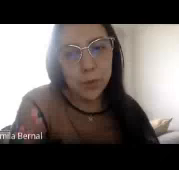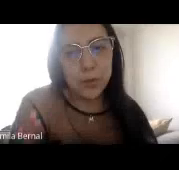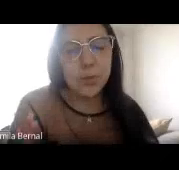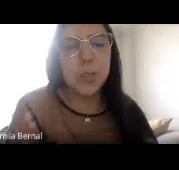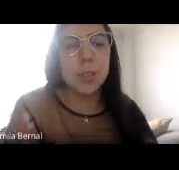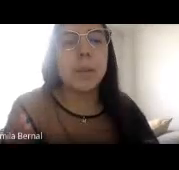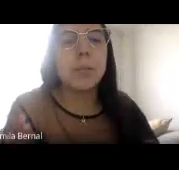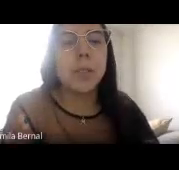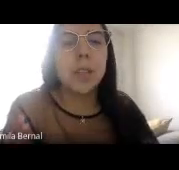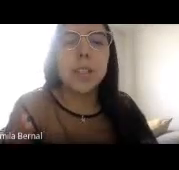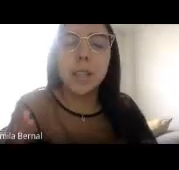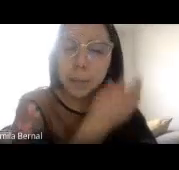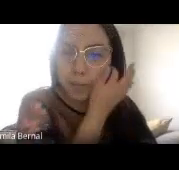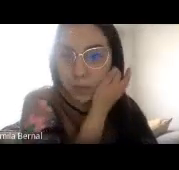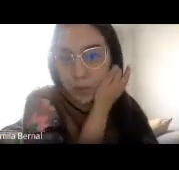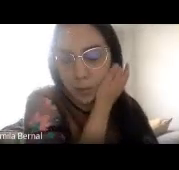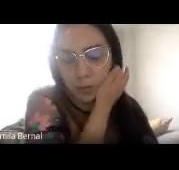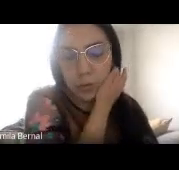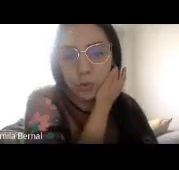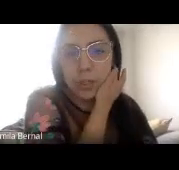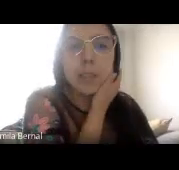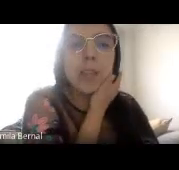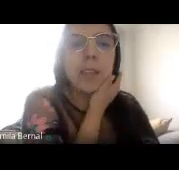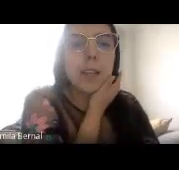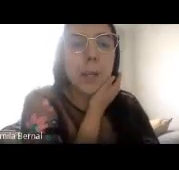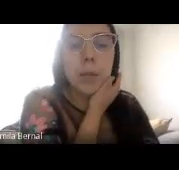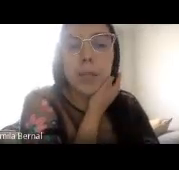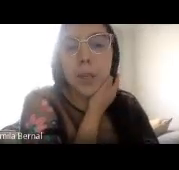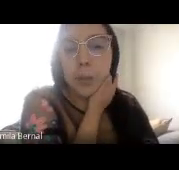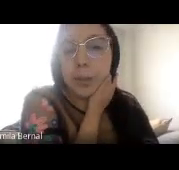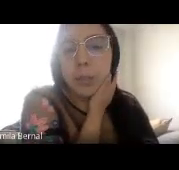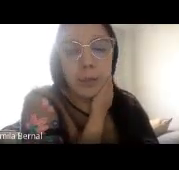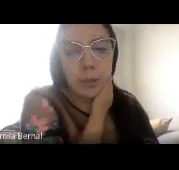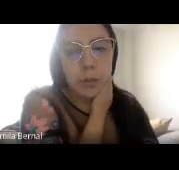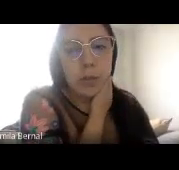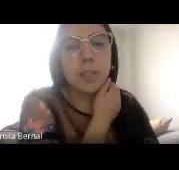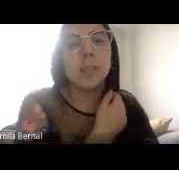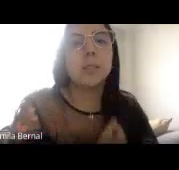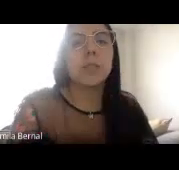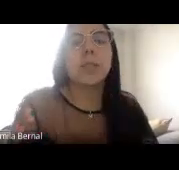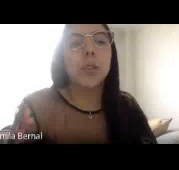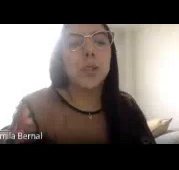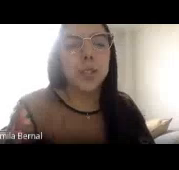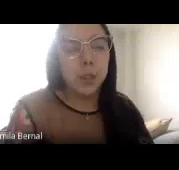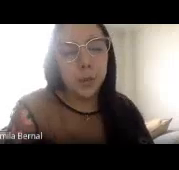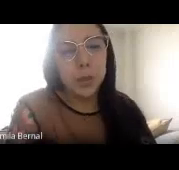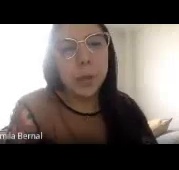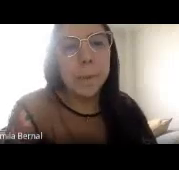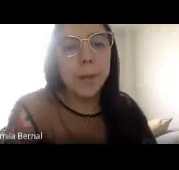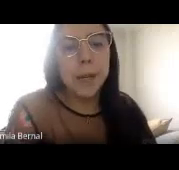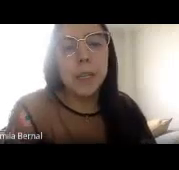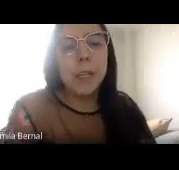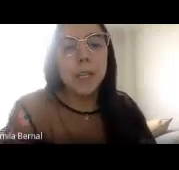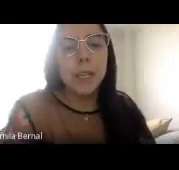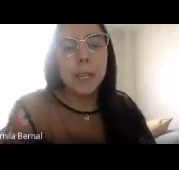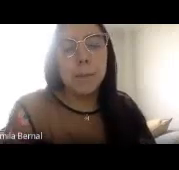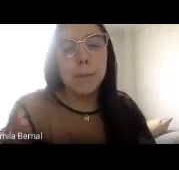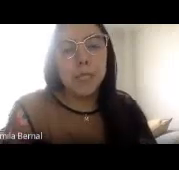planteado por nosotras para ustedes de captación de aguas lluvias. En verdad el objetivo de nosotras con todo este curso era